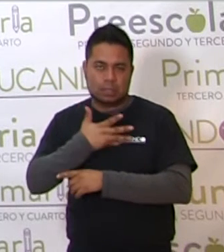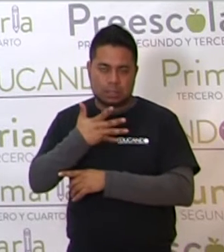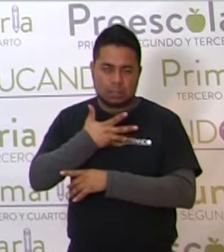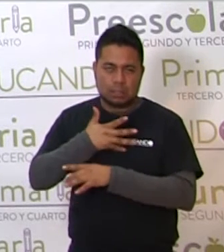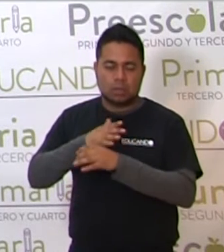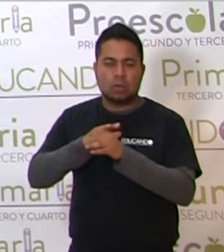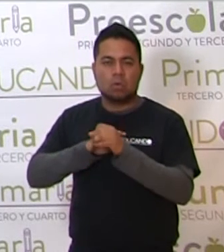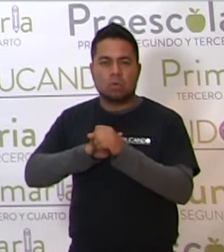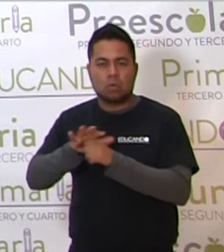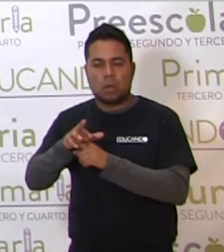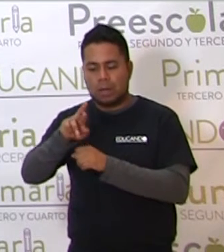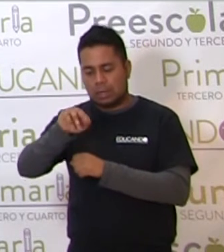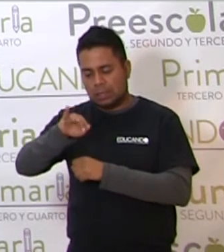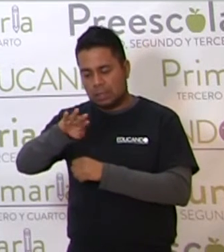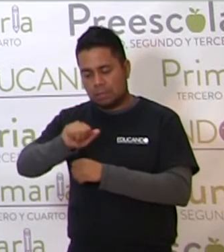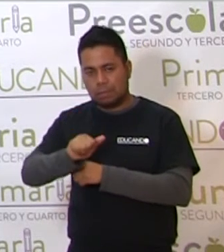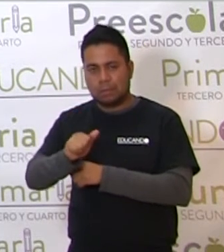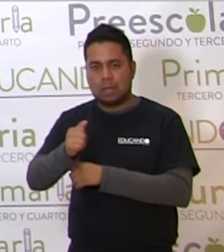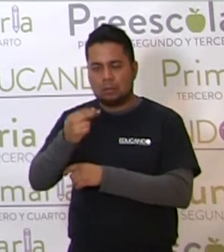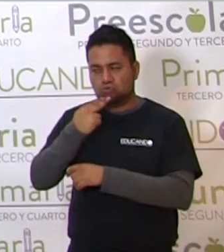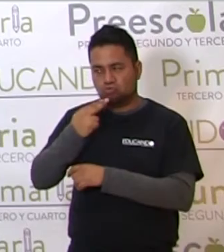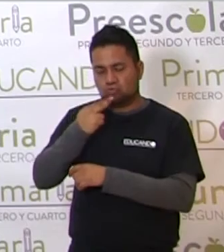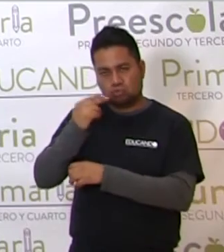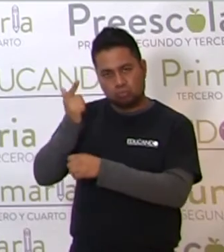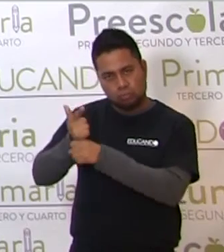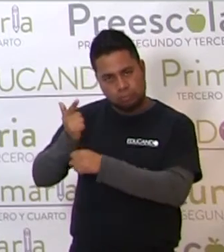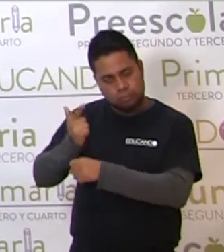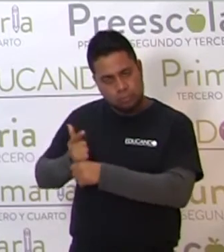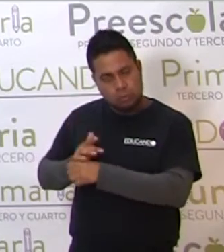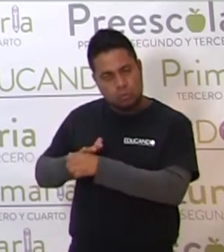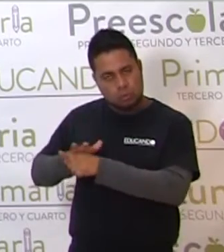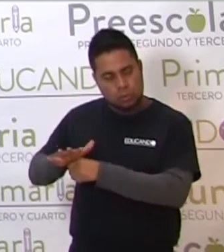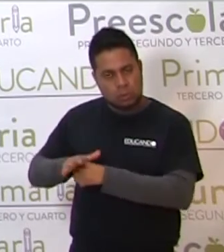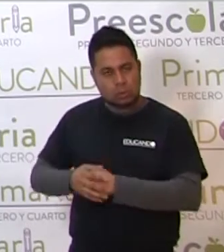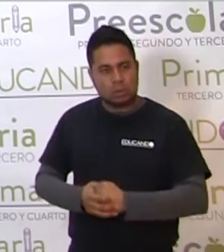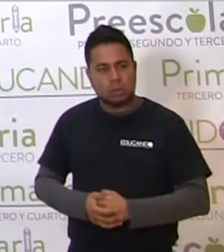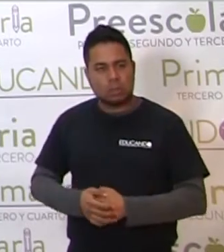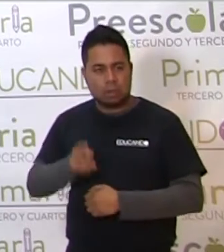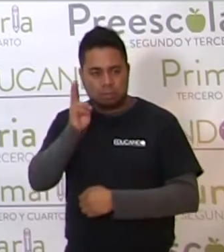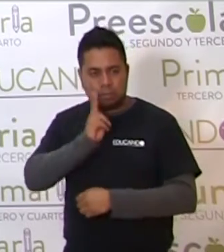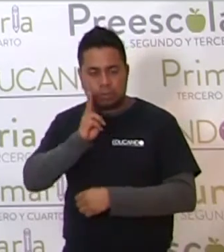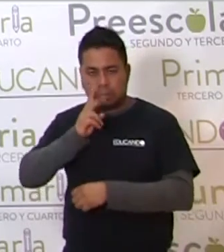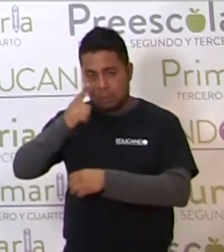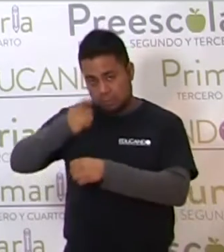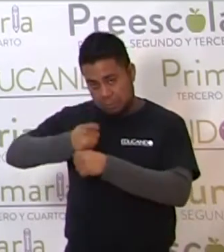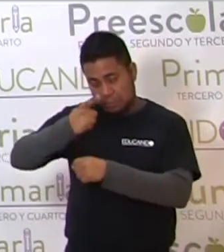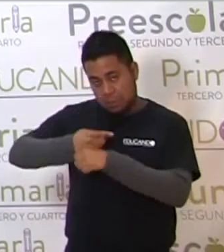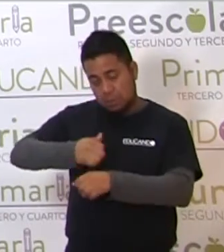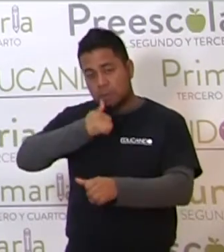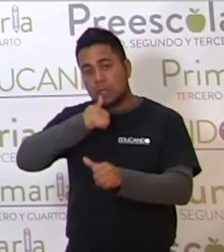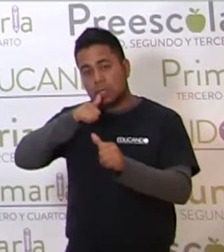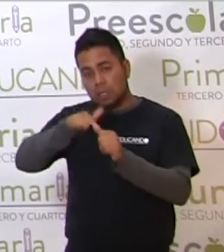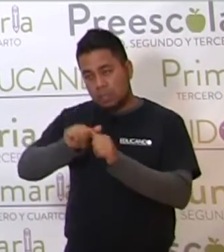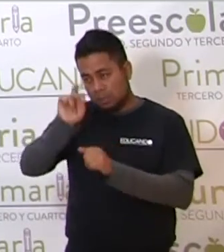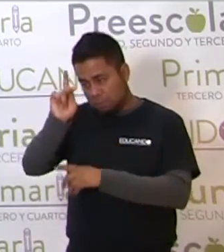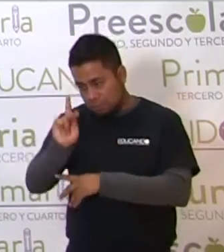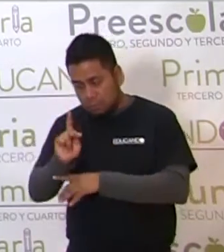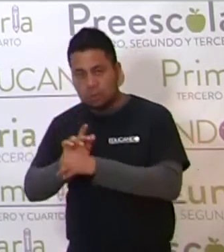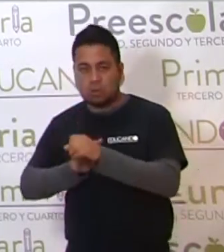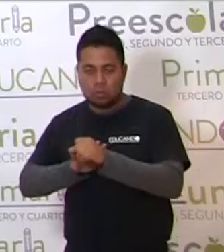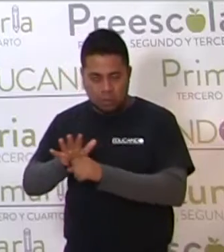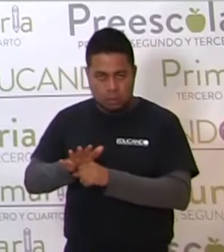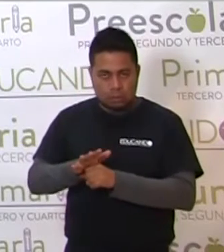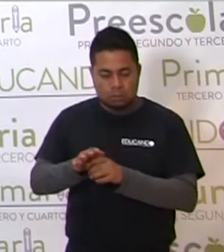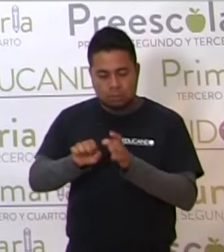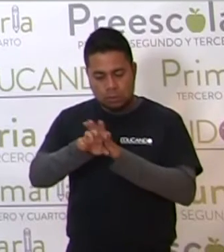qué tipo de rima estamos observando tenemos vamos a identificar las letras que se parecen